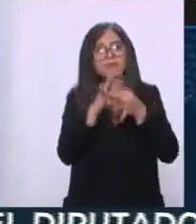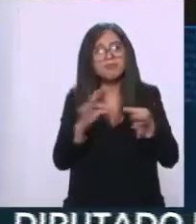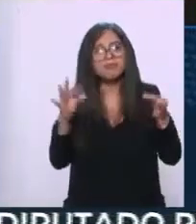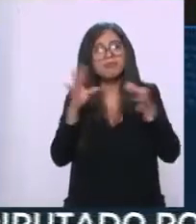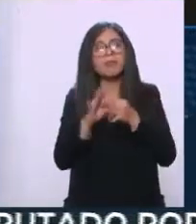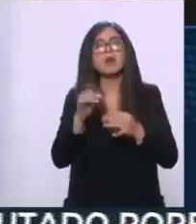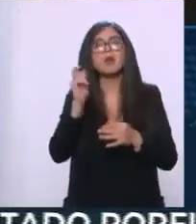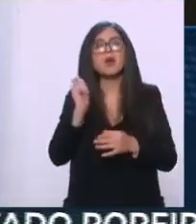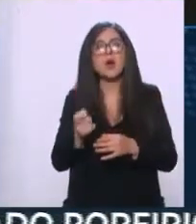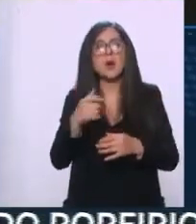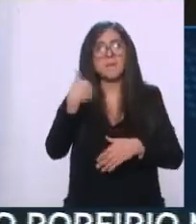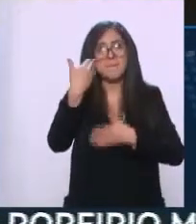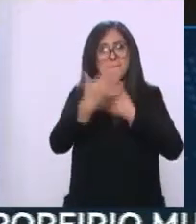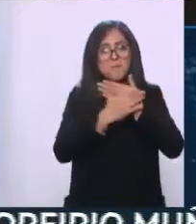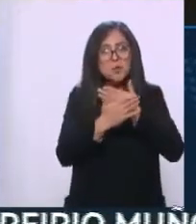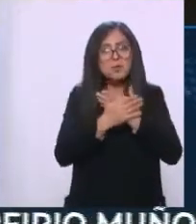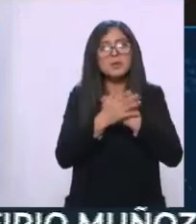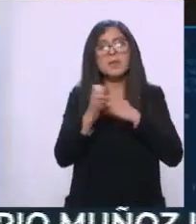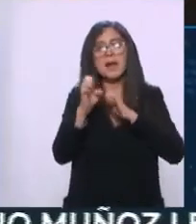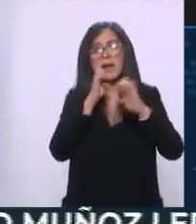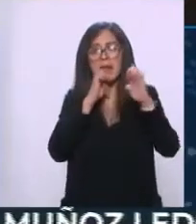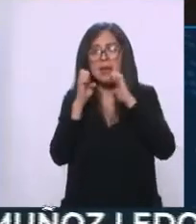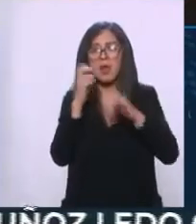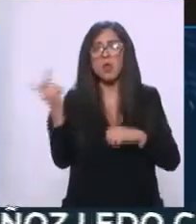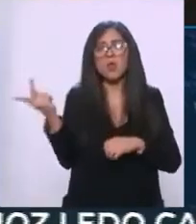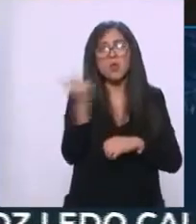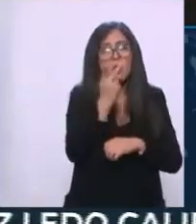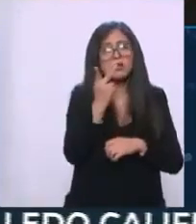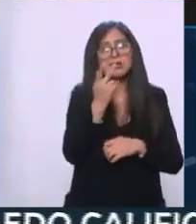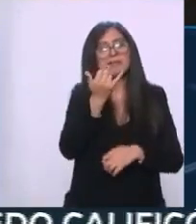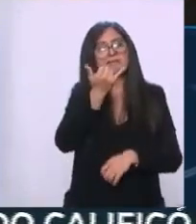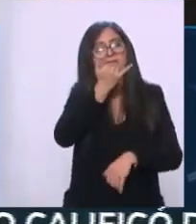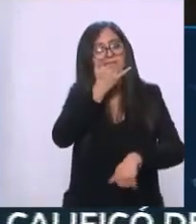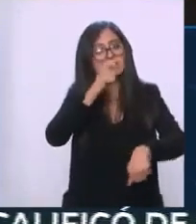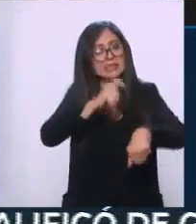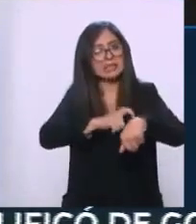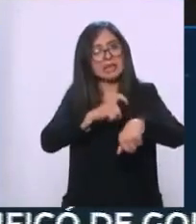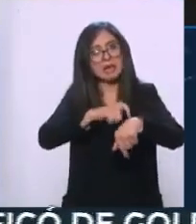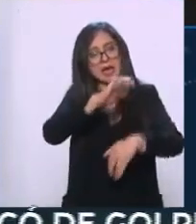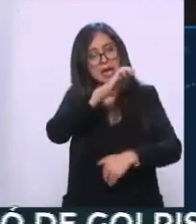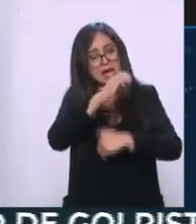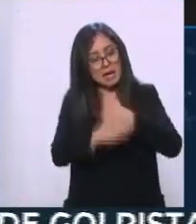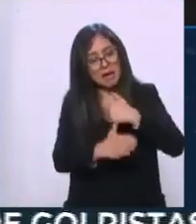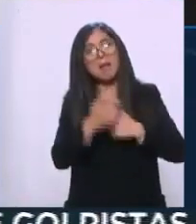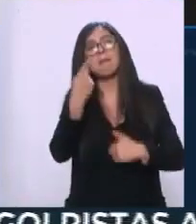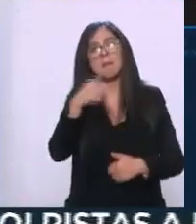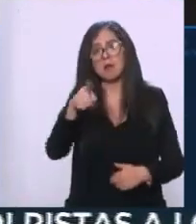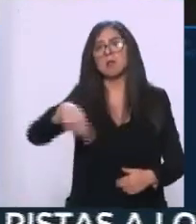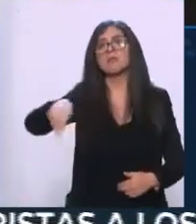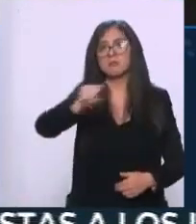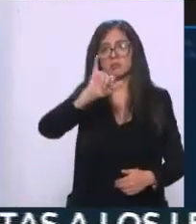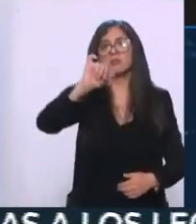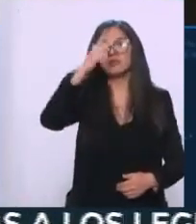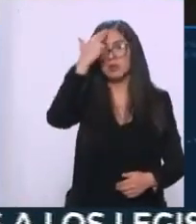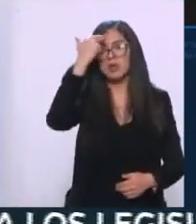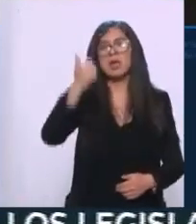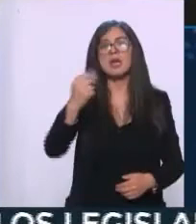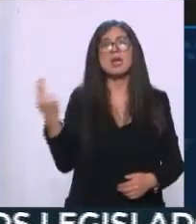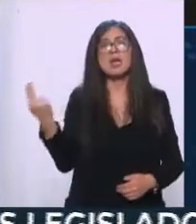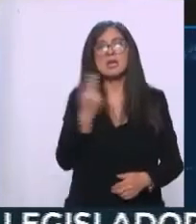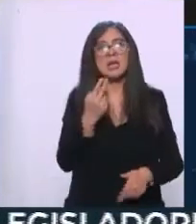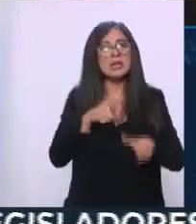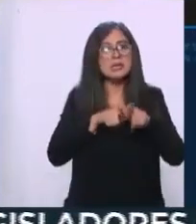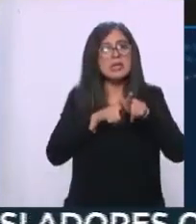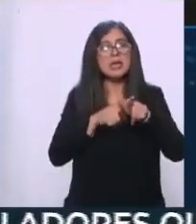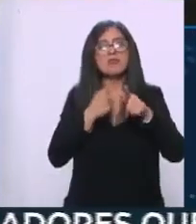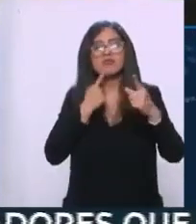de discusión de una siguiente sesión con ustedes dos. Ahora nos tenemos que despedir, pero efectivamente creo que es algo sobre lo que se tiene que discutir. Yo